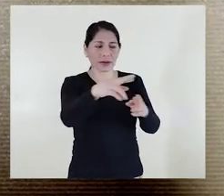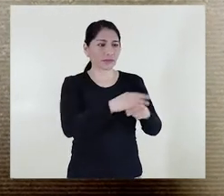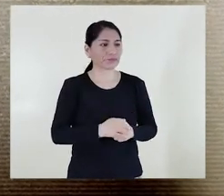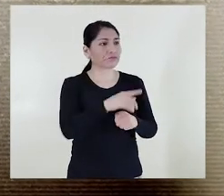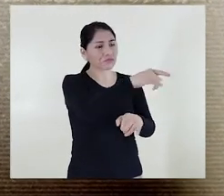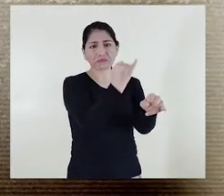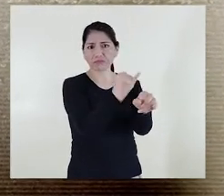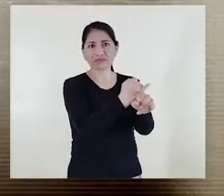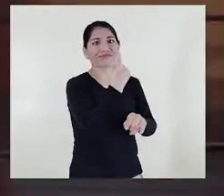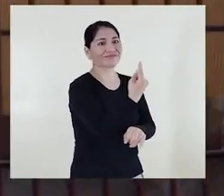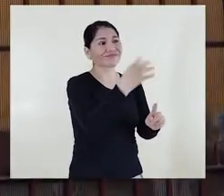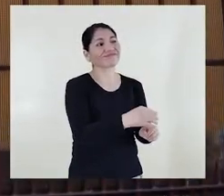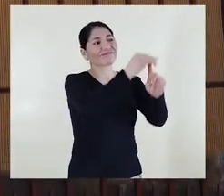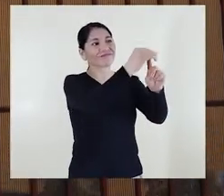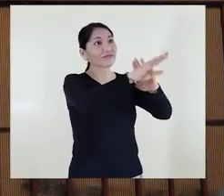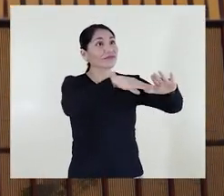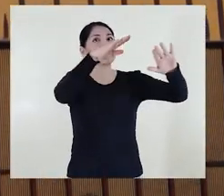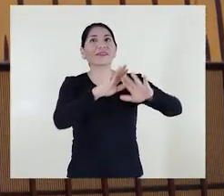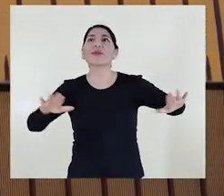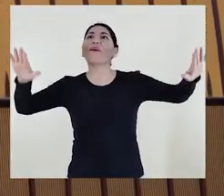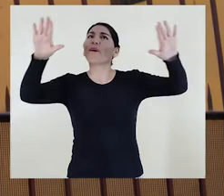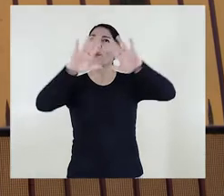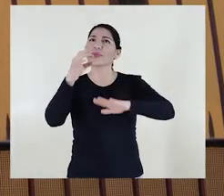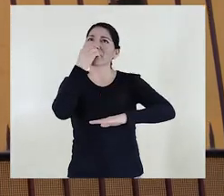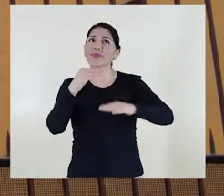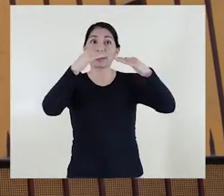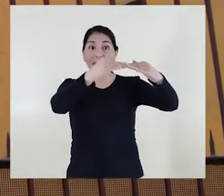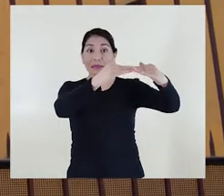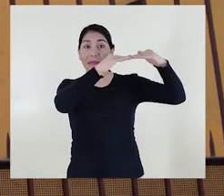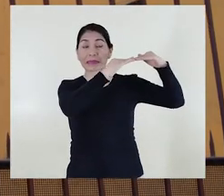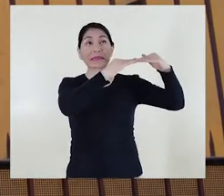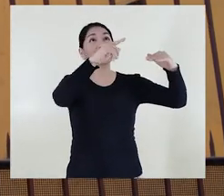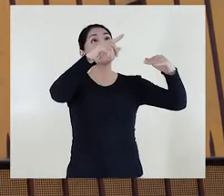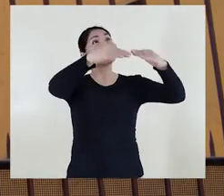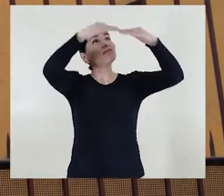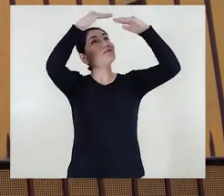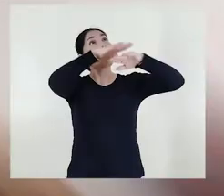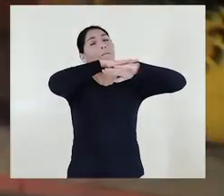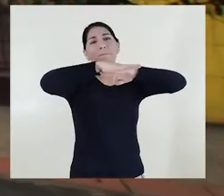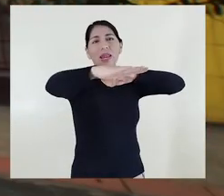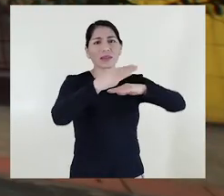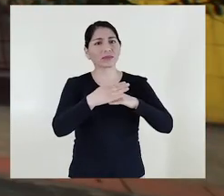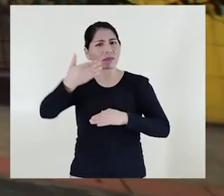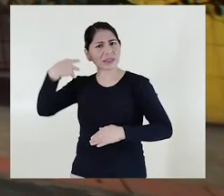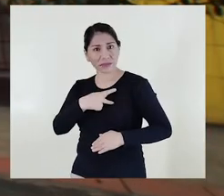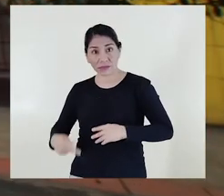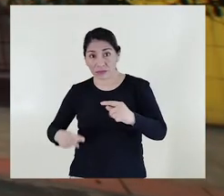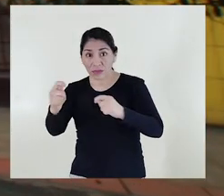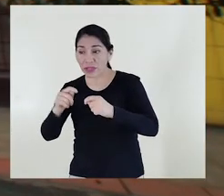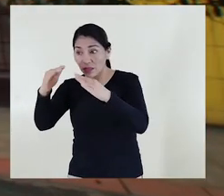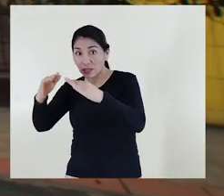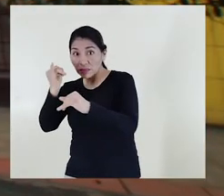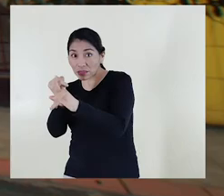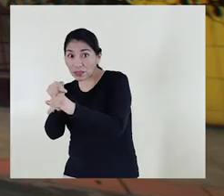tres piedrecillas al río. La iglesia en sí es única, por fuera es muy sencilla y tiene un techo plano, caso único en las